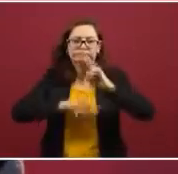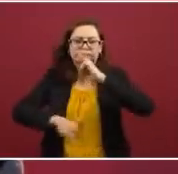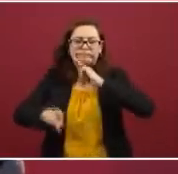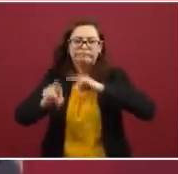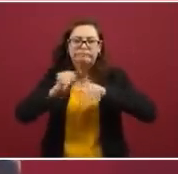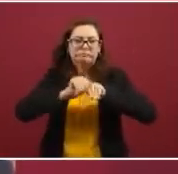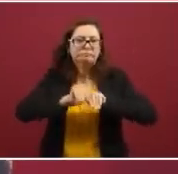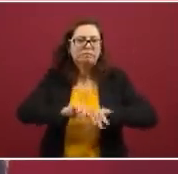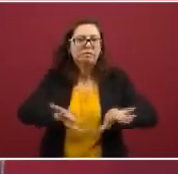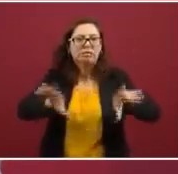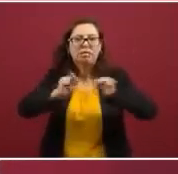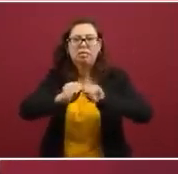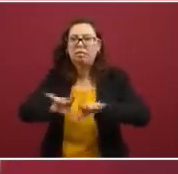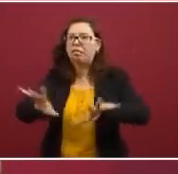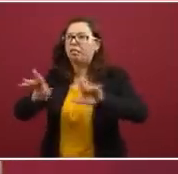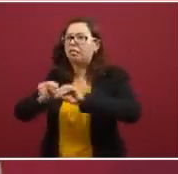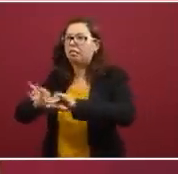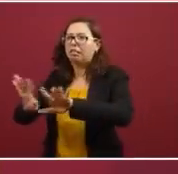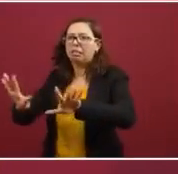querer